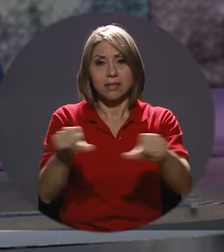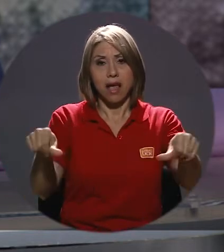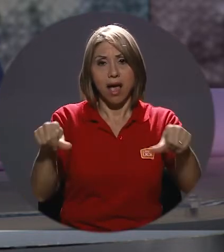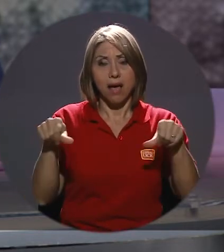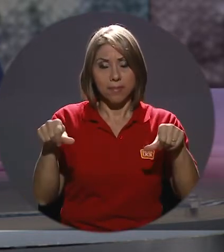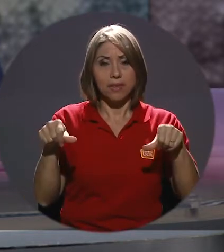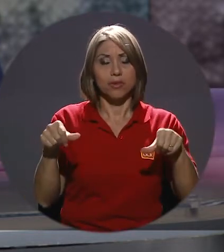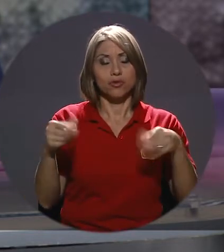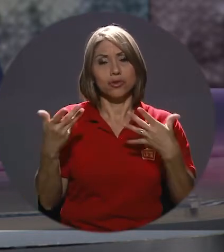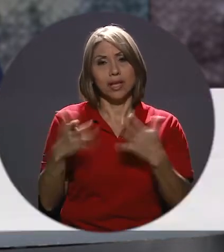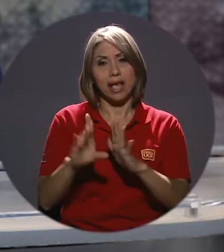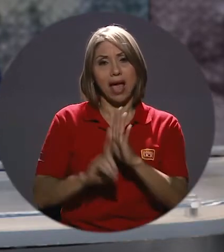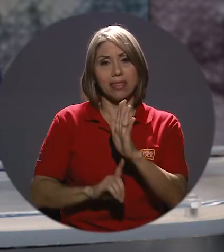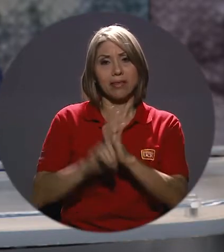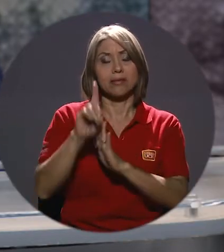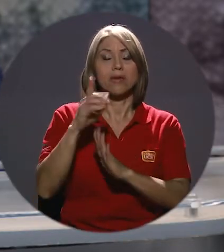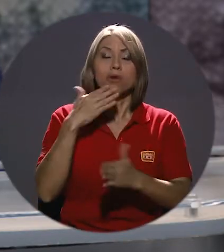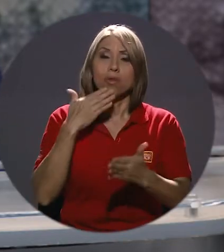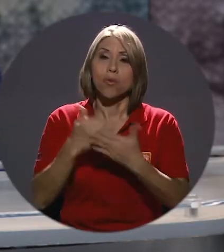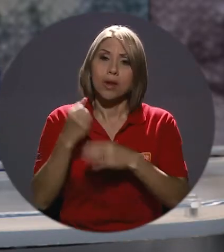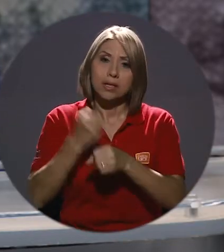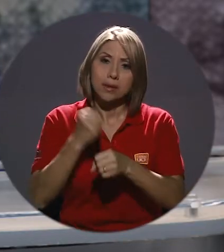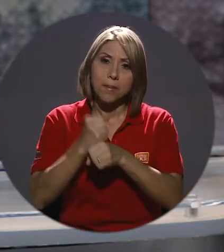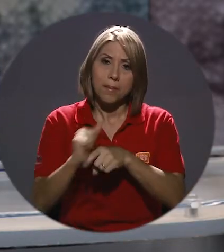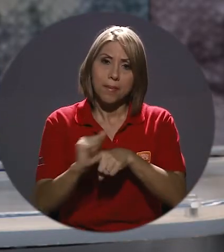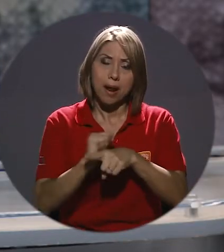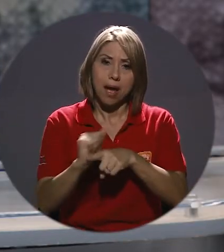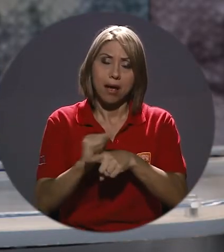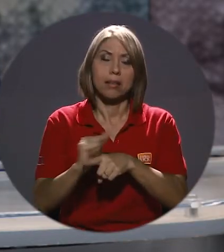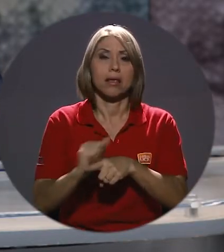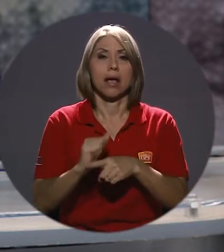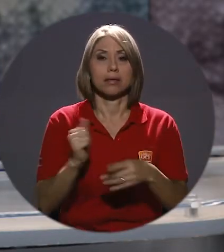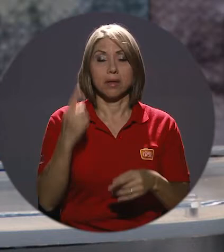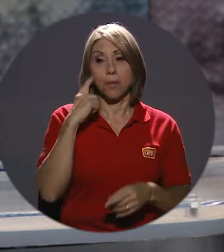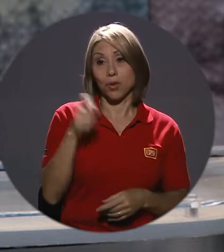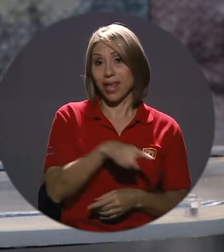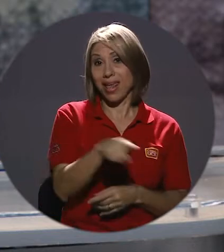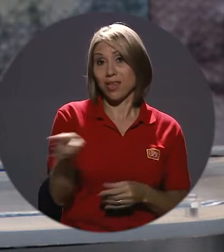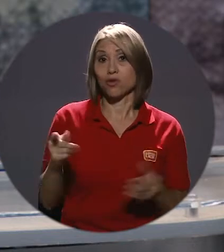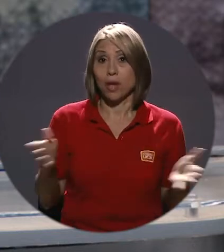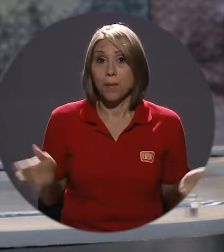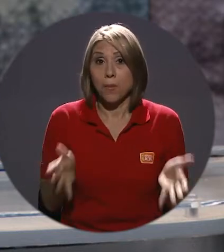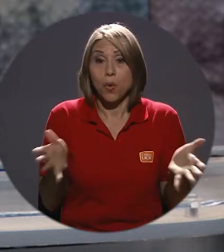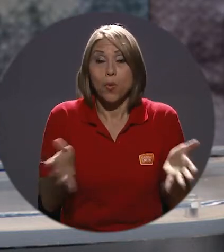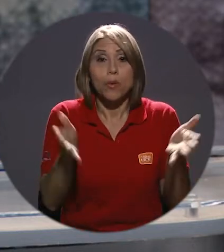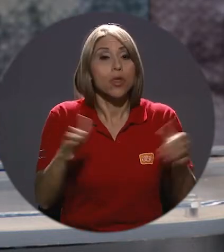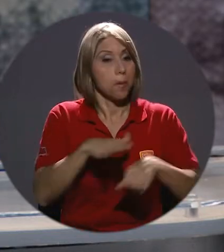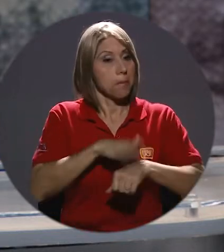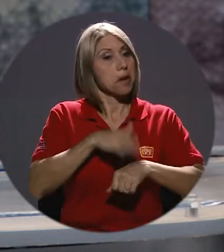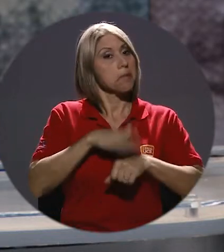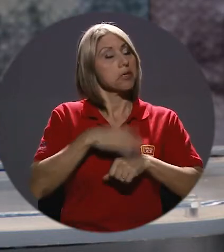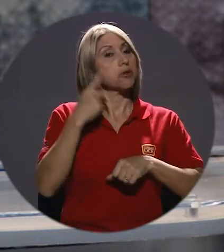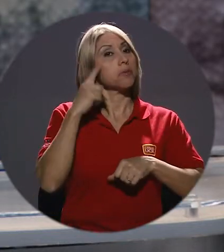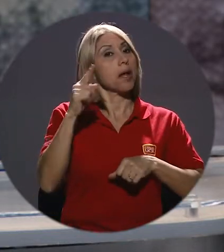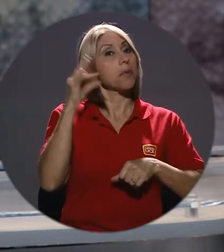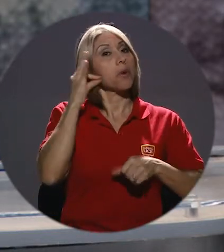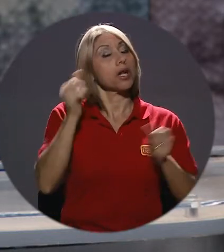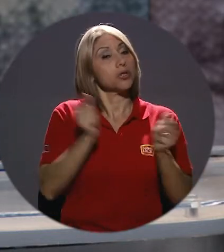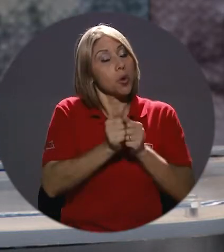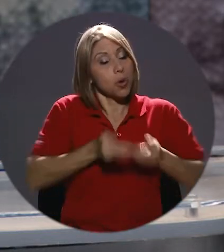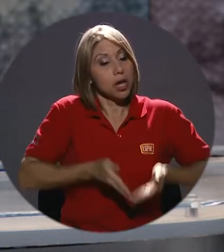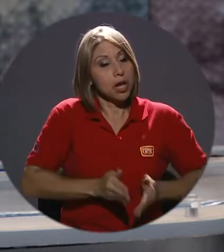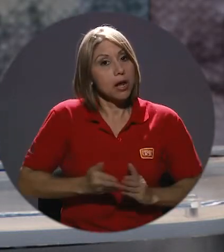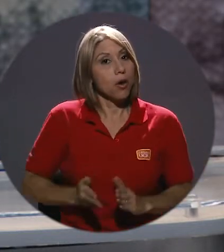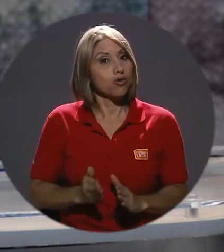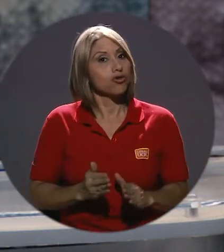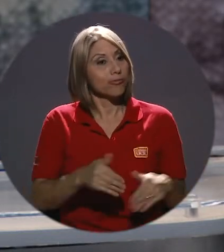ámbitos que han desarrollado buenas prácticas, tanto en que han promovido licencias de maternidad,